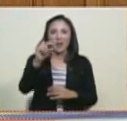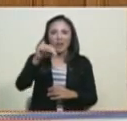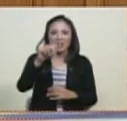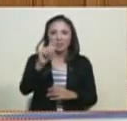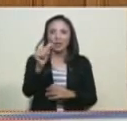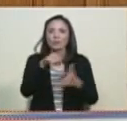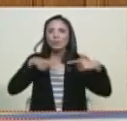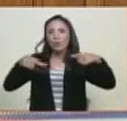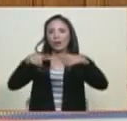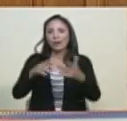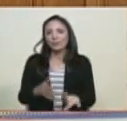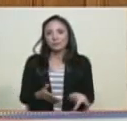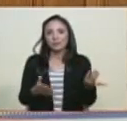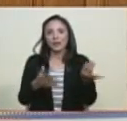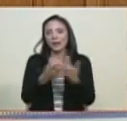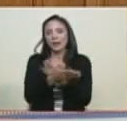finca,